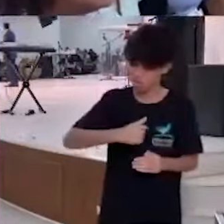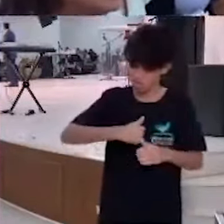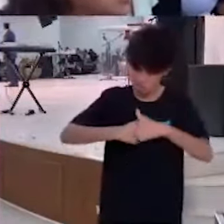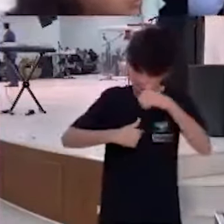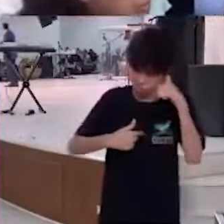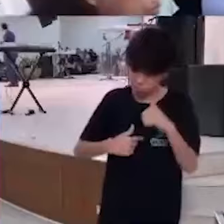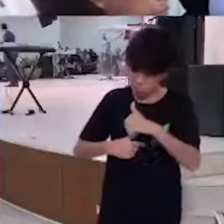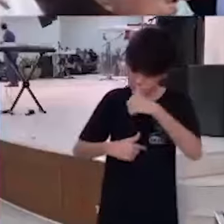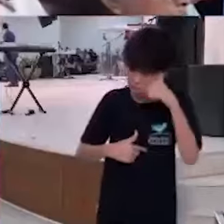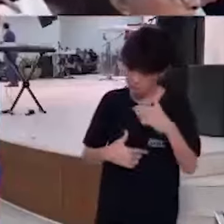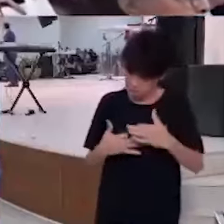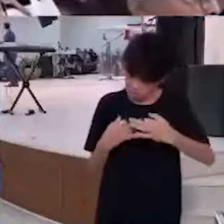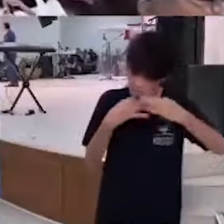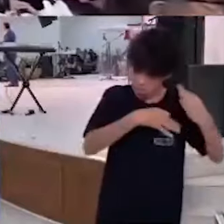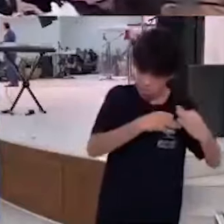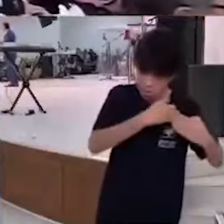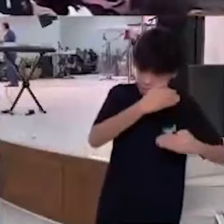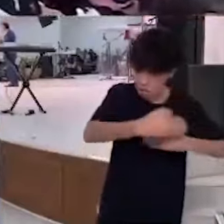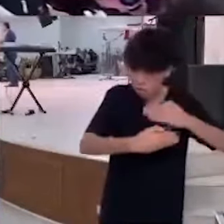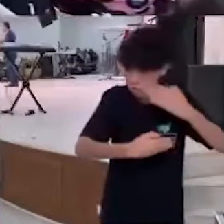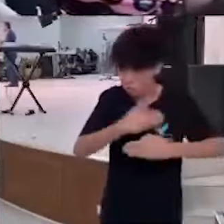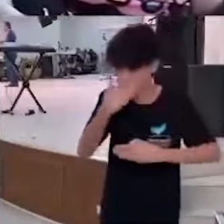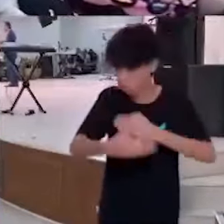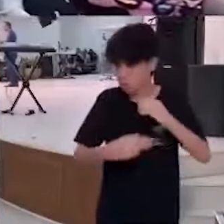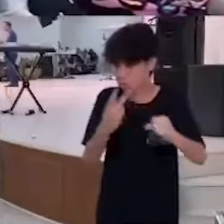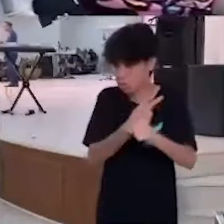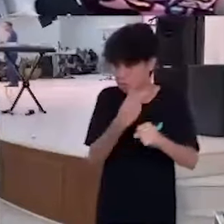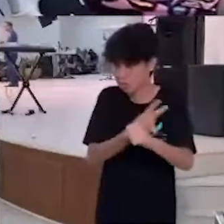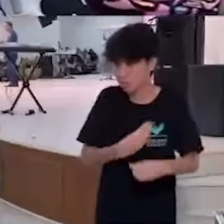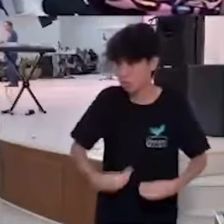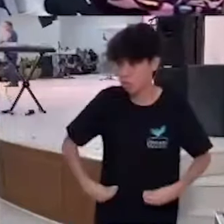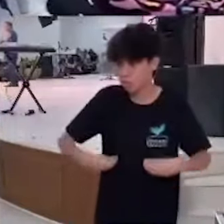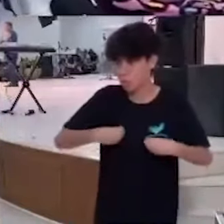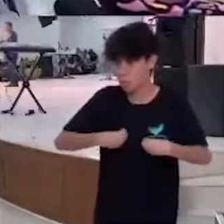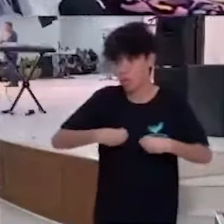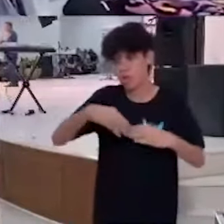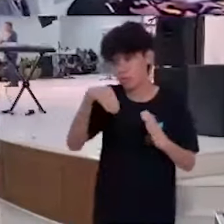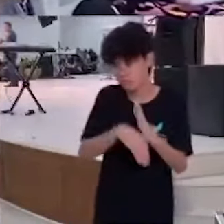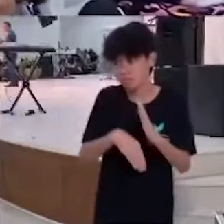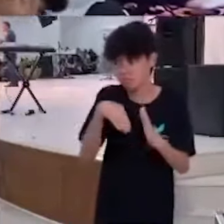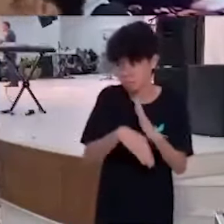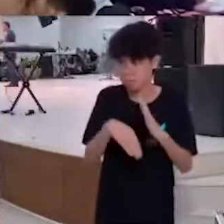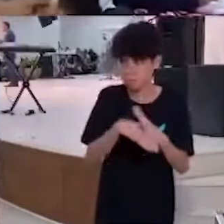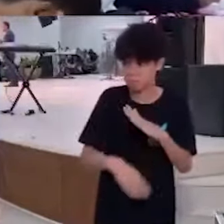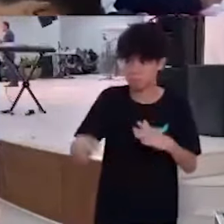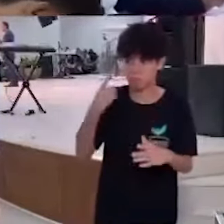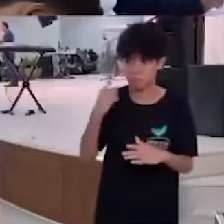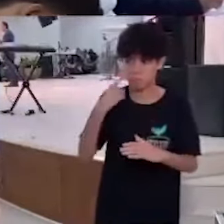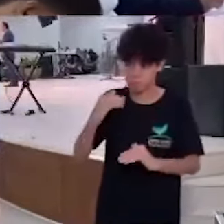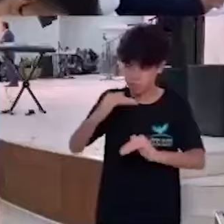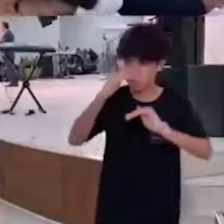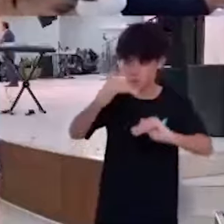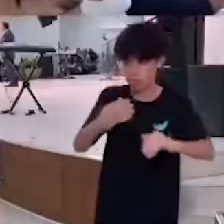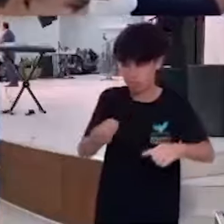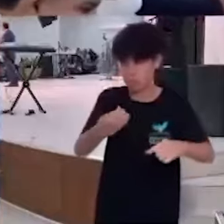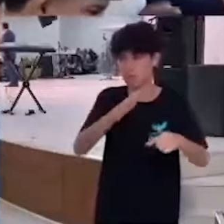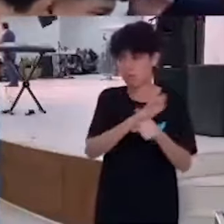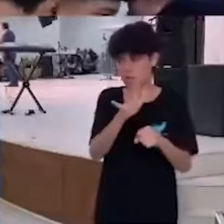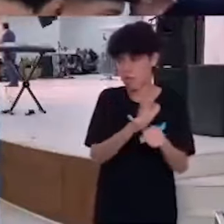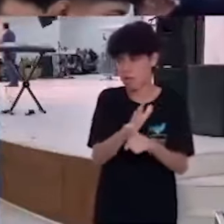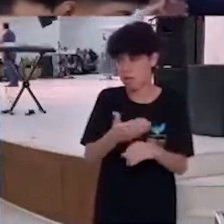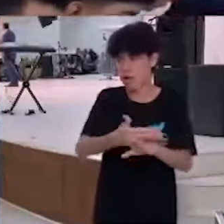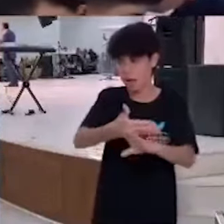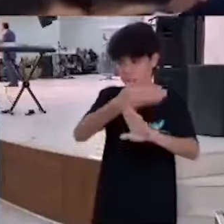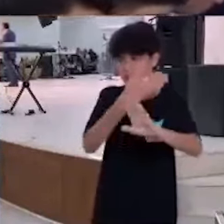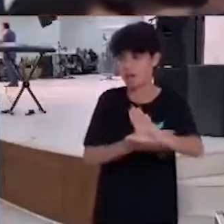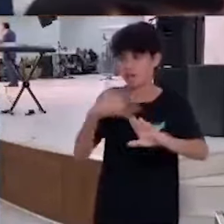costa. ¿Cuál es el candado? Reflexionar. Reflexionar reflexionar sobre las